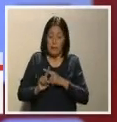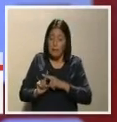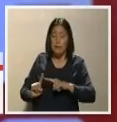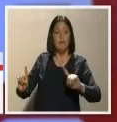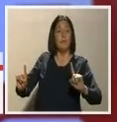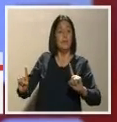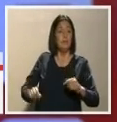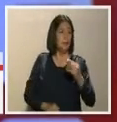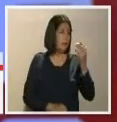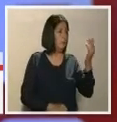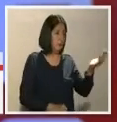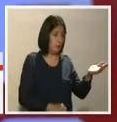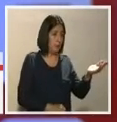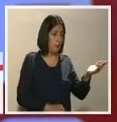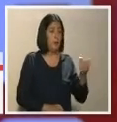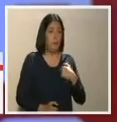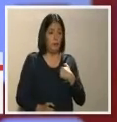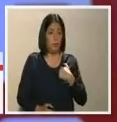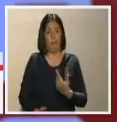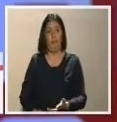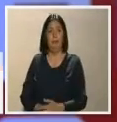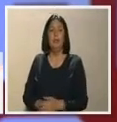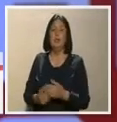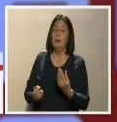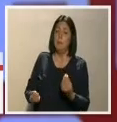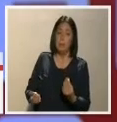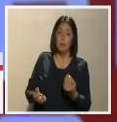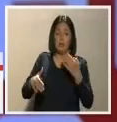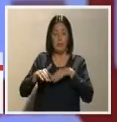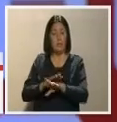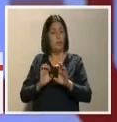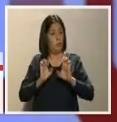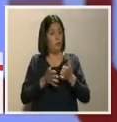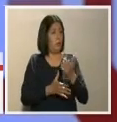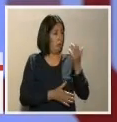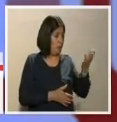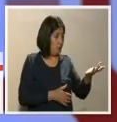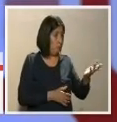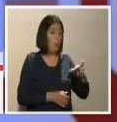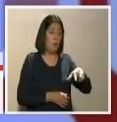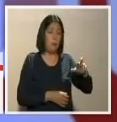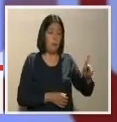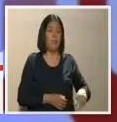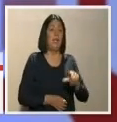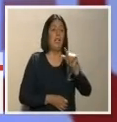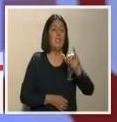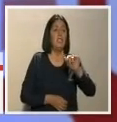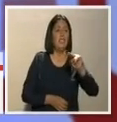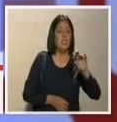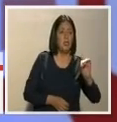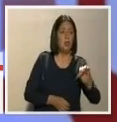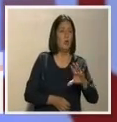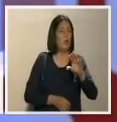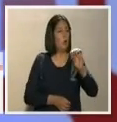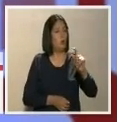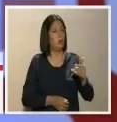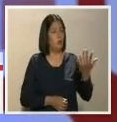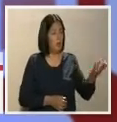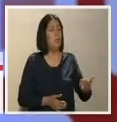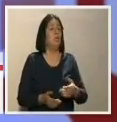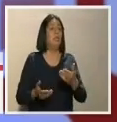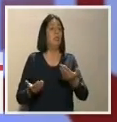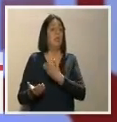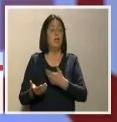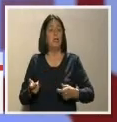que hay entre mi contrincante y quien habla. Porque dentro del equipo del señor Kuczynski se encuentra el señor Gino Costa, que durante el gobierno del señor